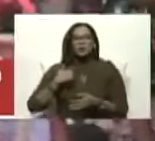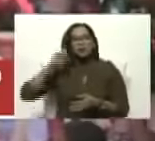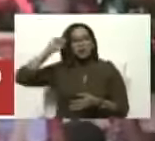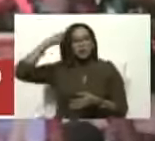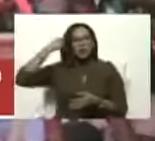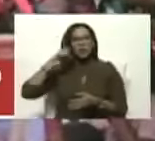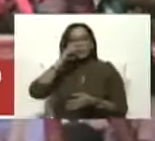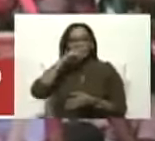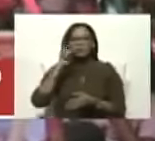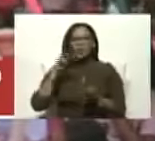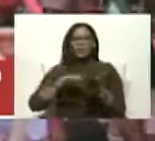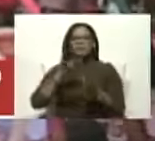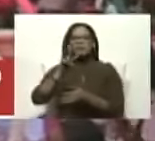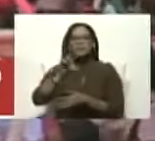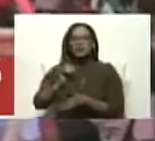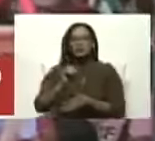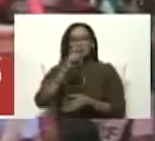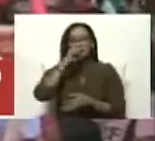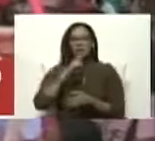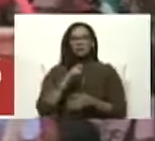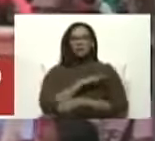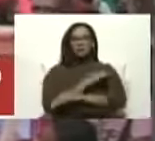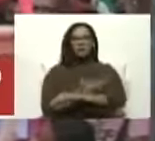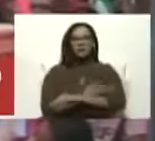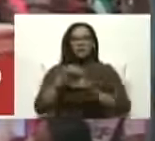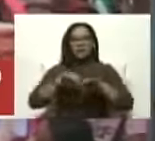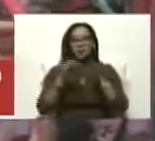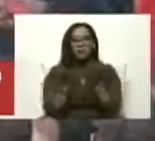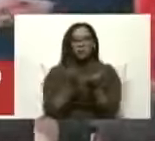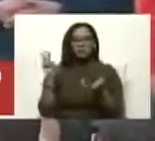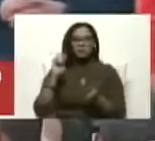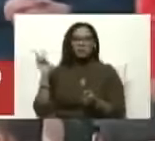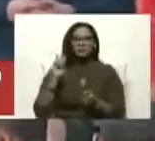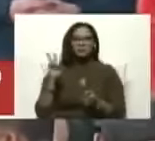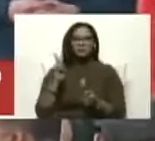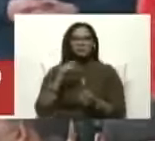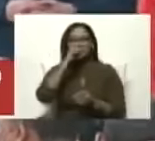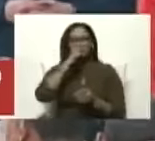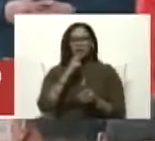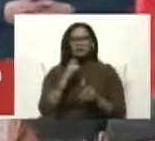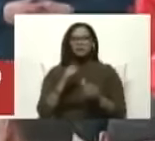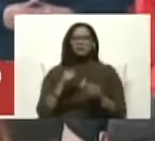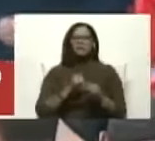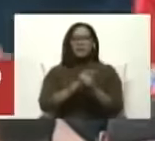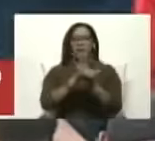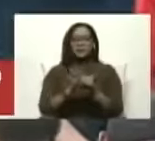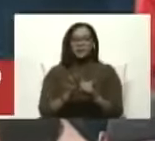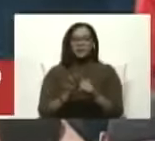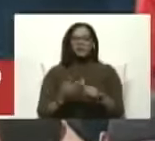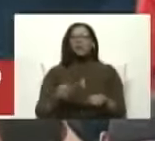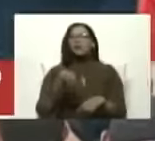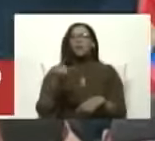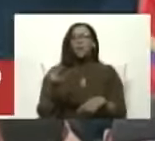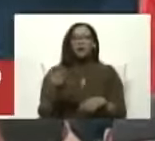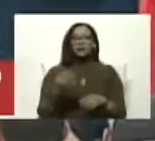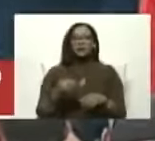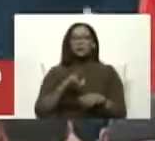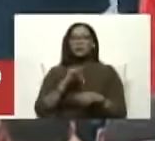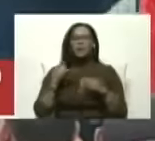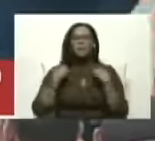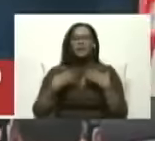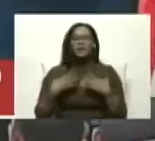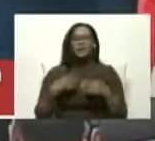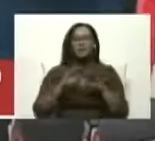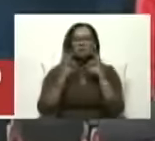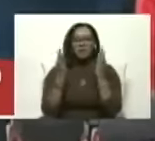año 2020, año durísimo para el mundo y para Venezuela, año de la pandemia. ¿Cuántos no perdieron un